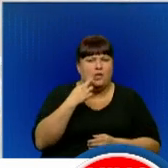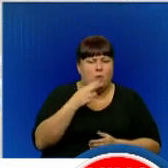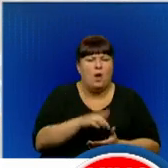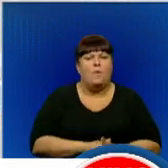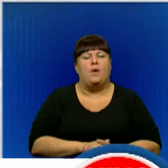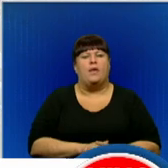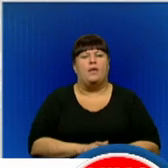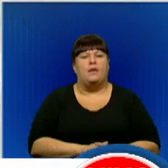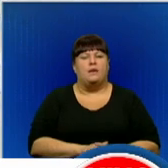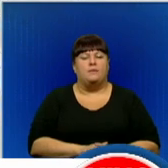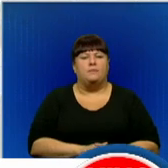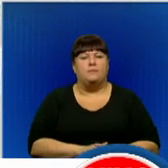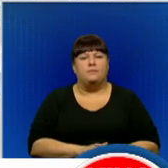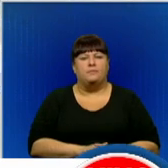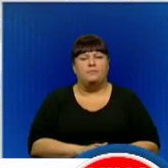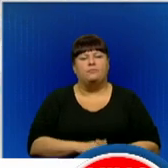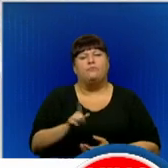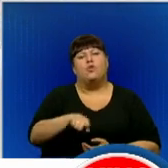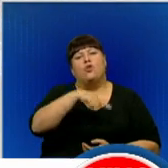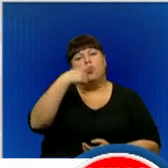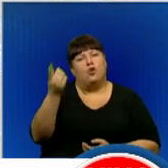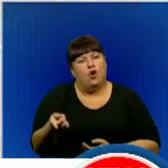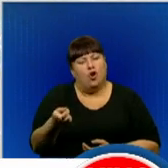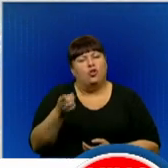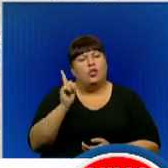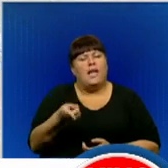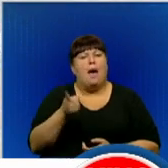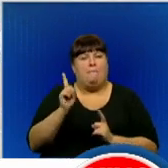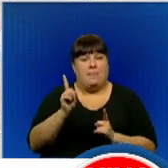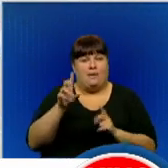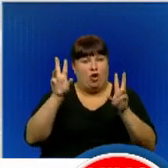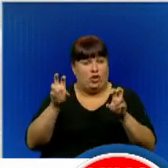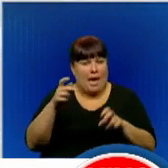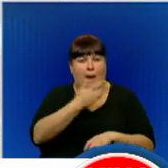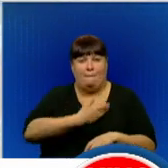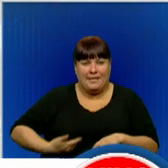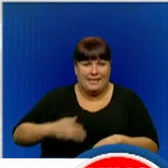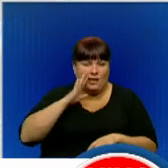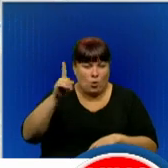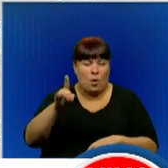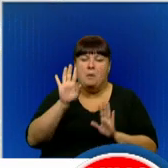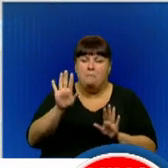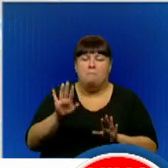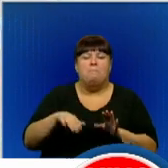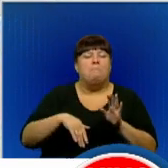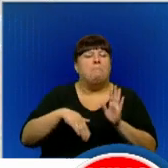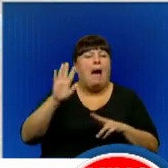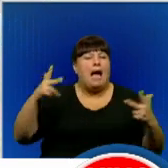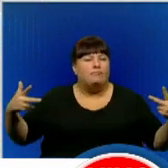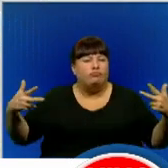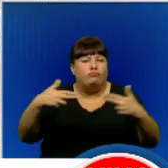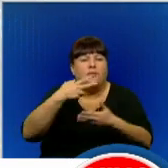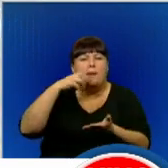este otra otra cita del mismo tema del presidente miren el gran recorte de